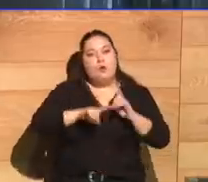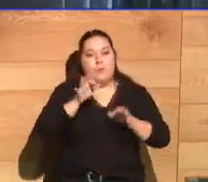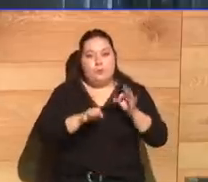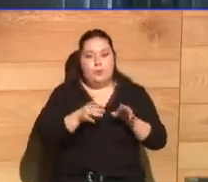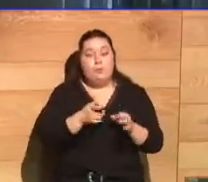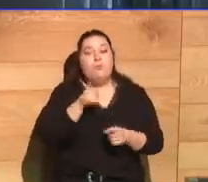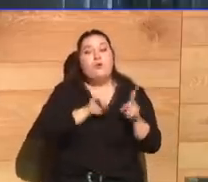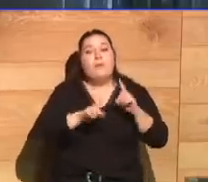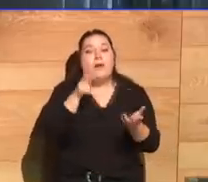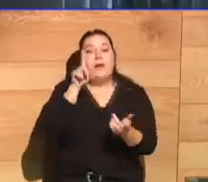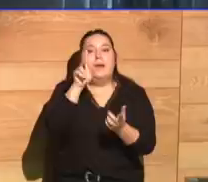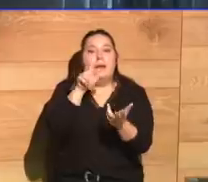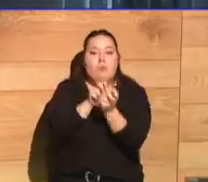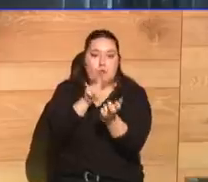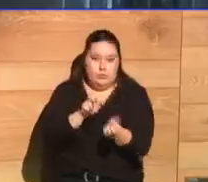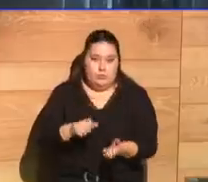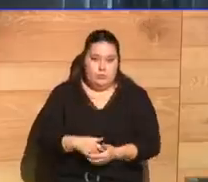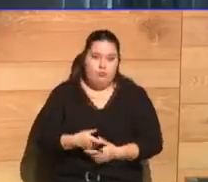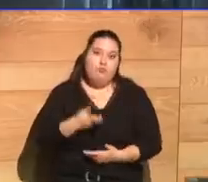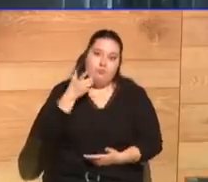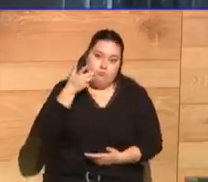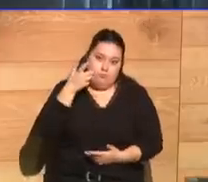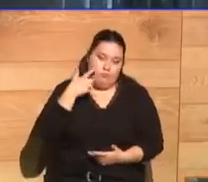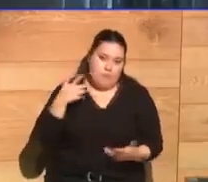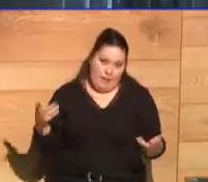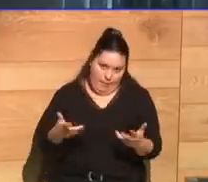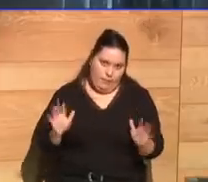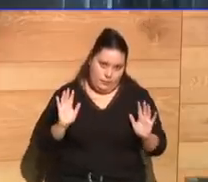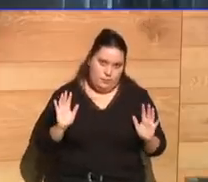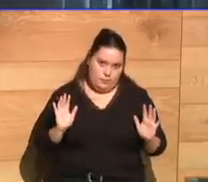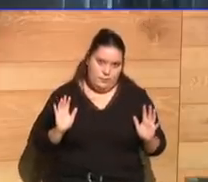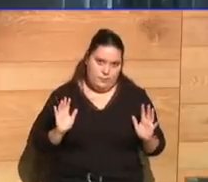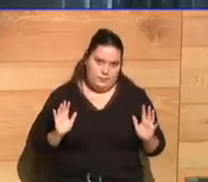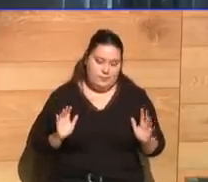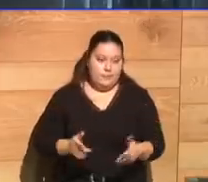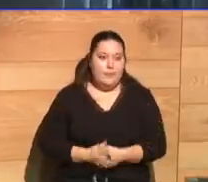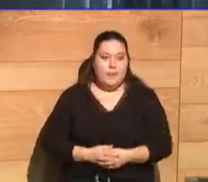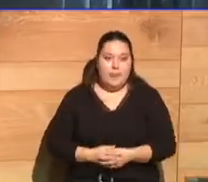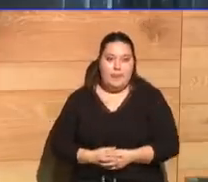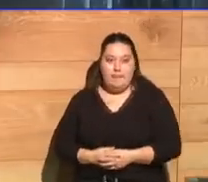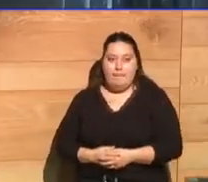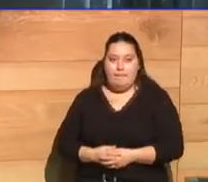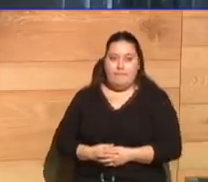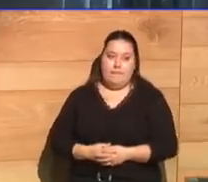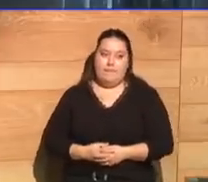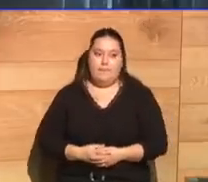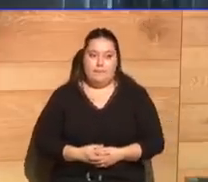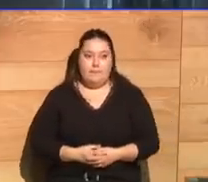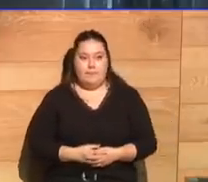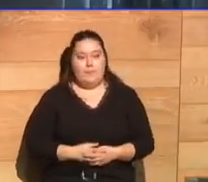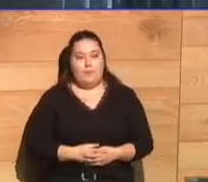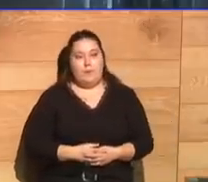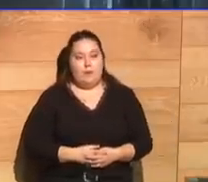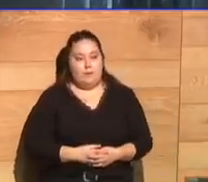de impuestos. De los serios. Y Marlon Brando tiene un problema... Eso es, tiene otro. Tiene